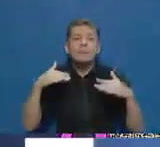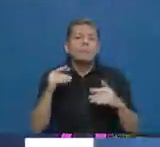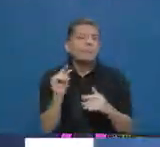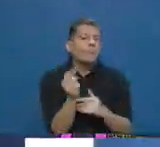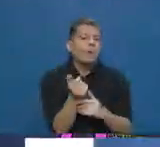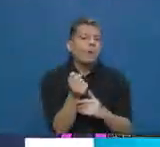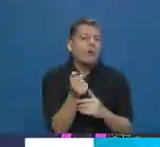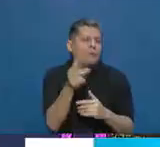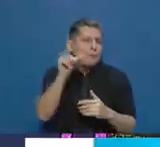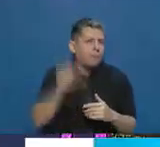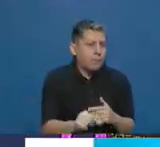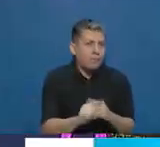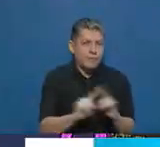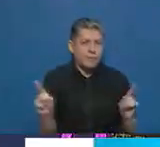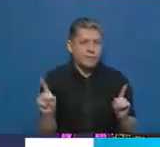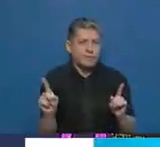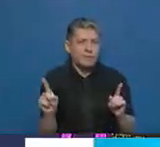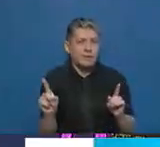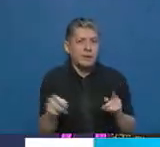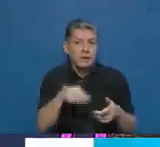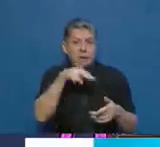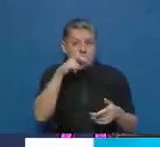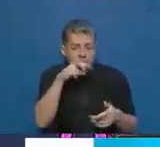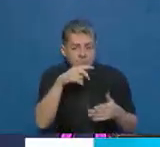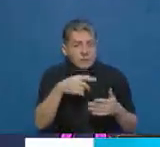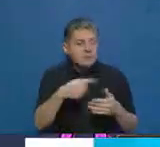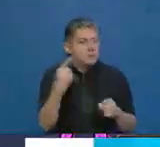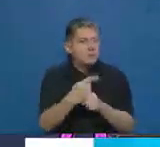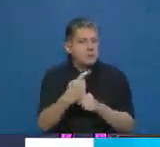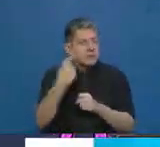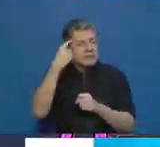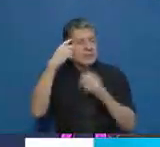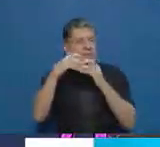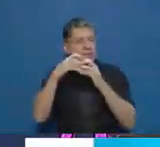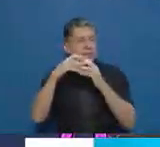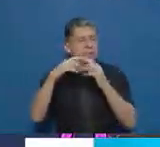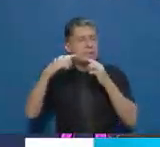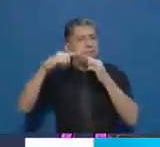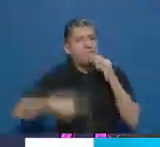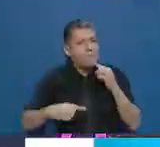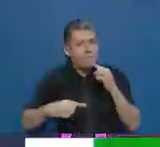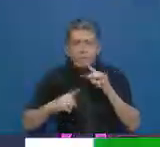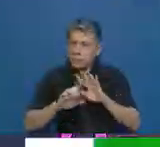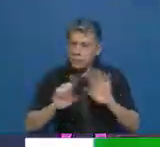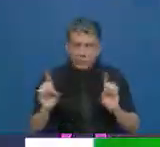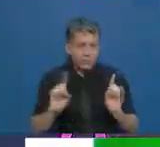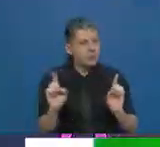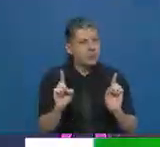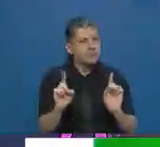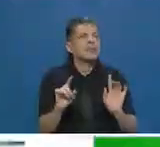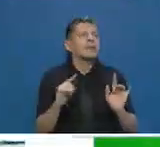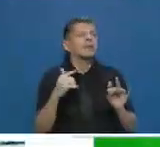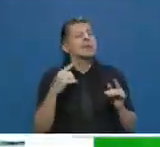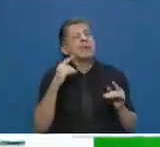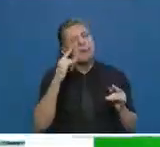por ejemplo. No. Que el cerebro tenga una consecuencia. No, pero es incómodo y lo que